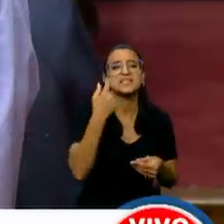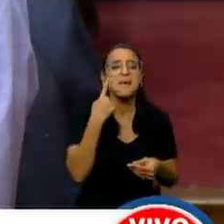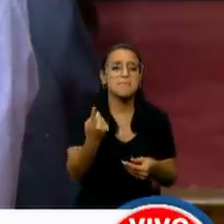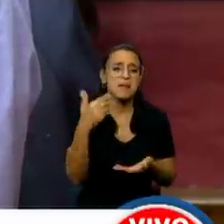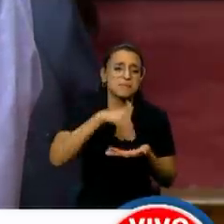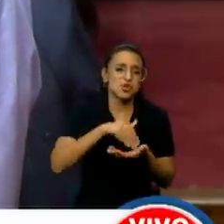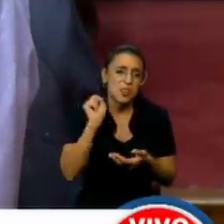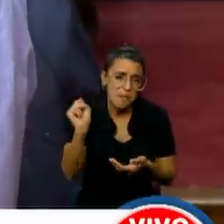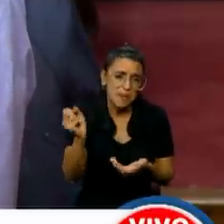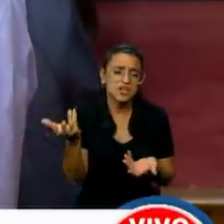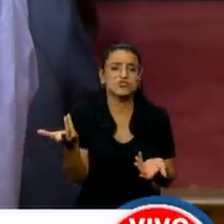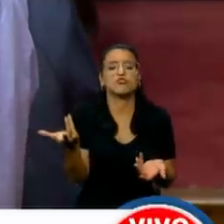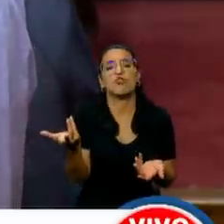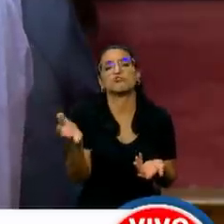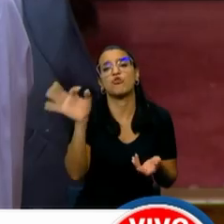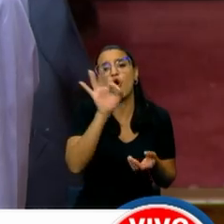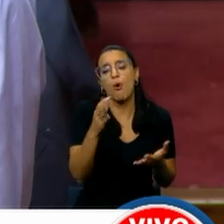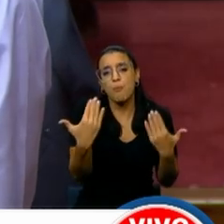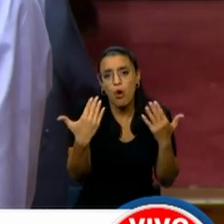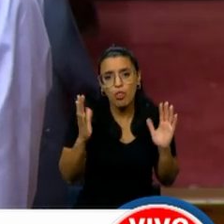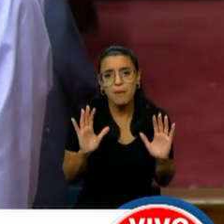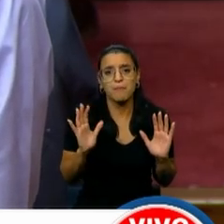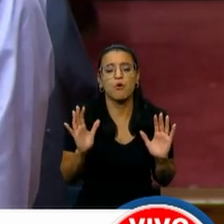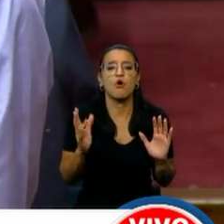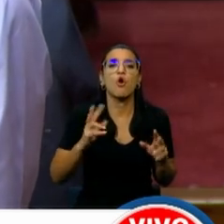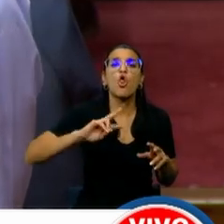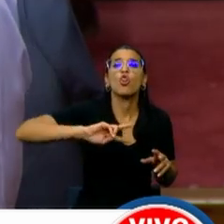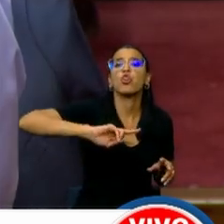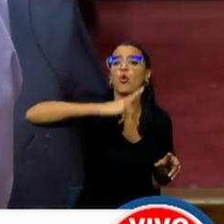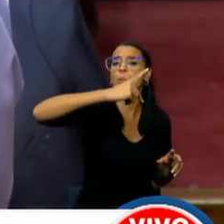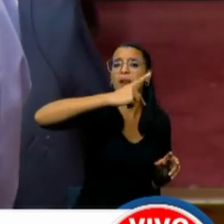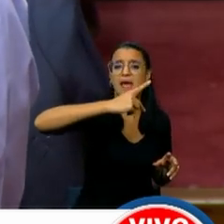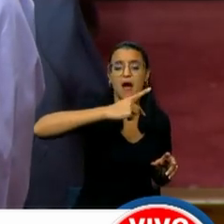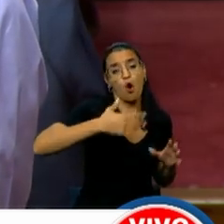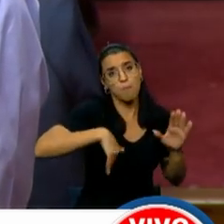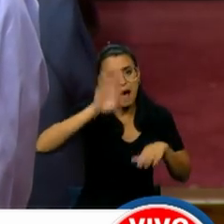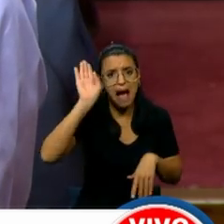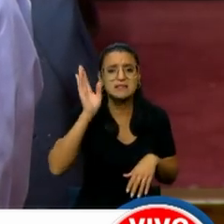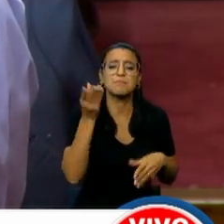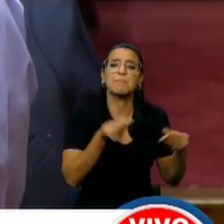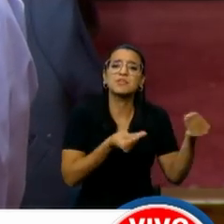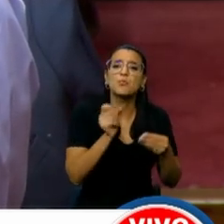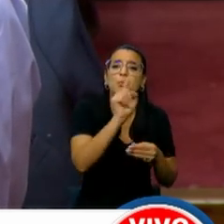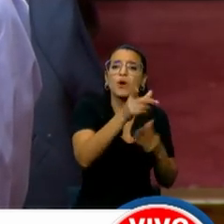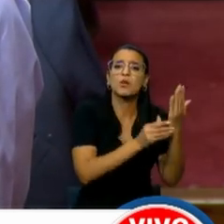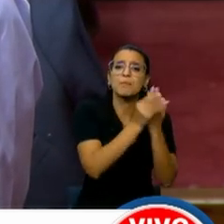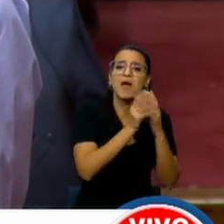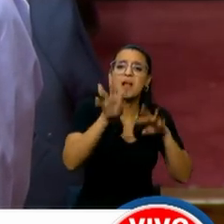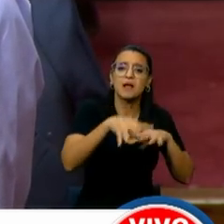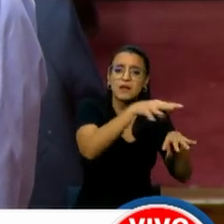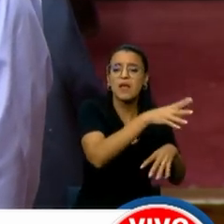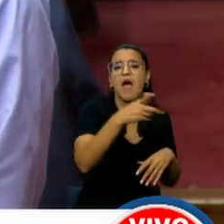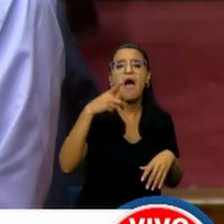millones de pesos podemos darle duplicar o más que duplicar el presupuesto del ministerio de agricultura ganadería